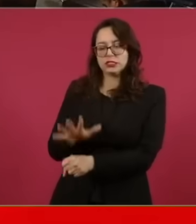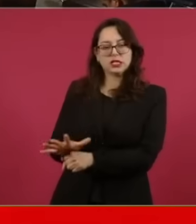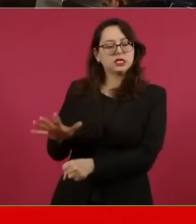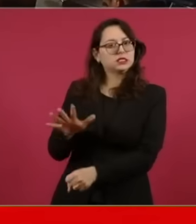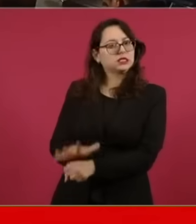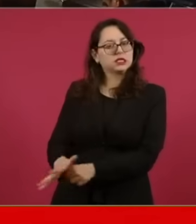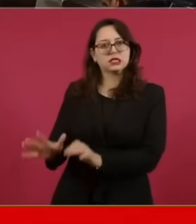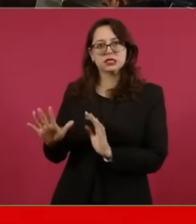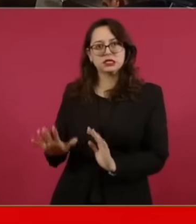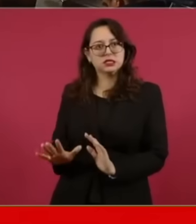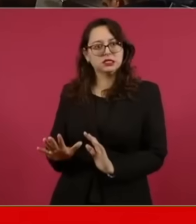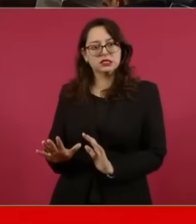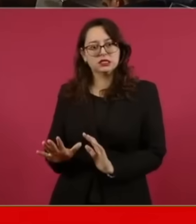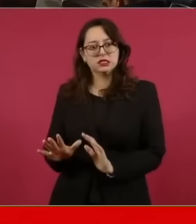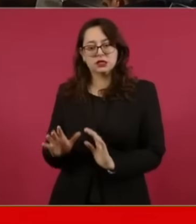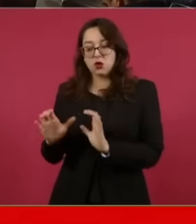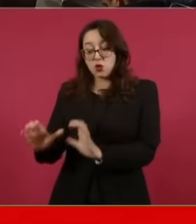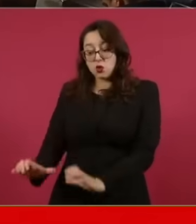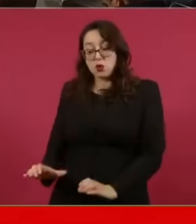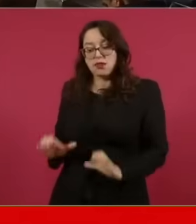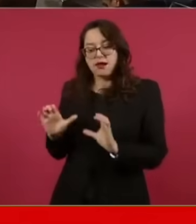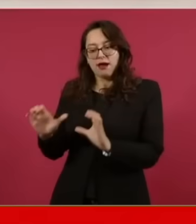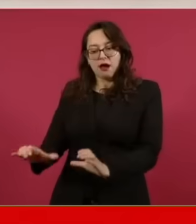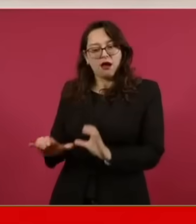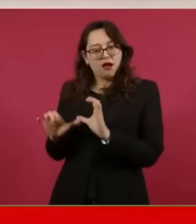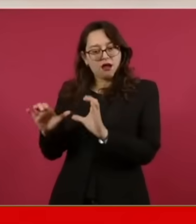para cuidar el petróleo,